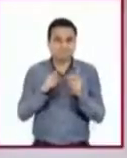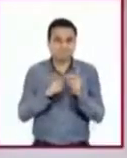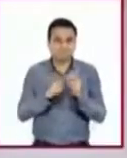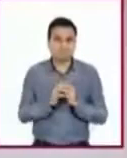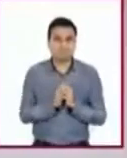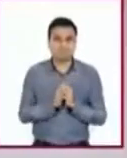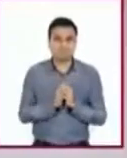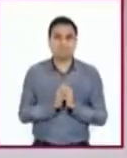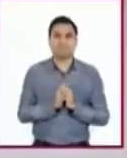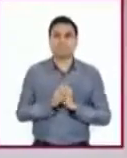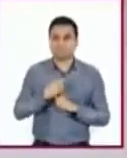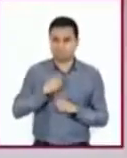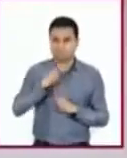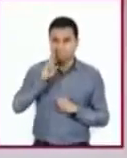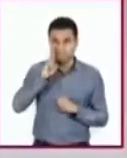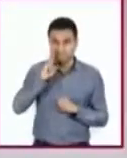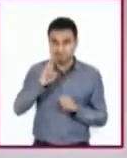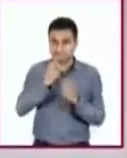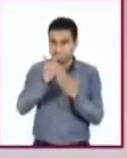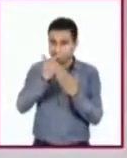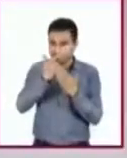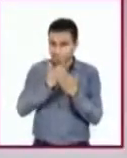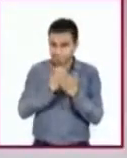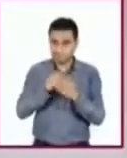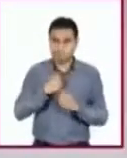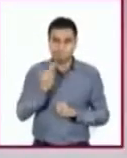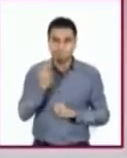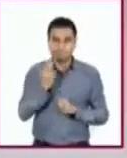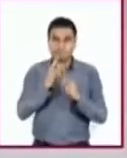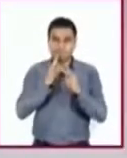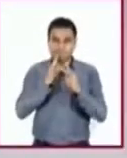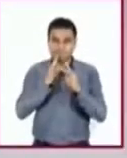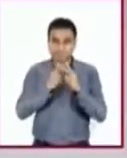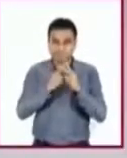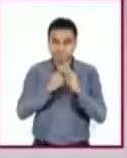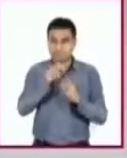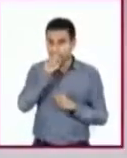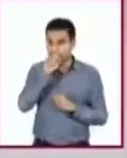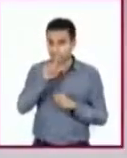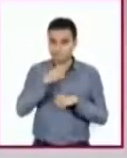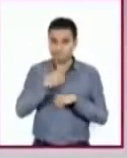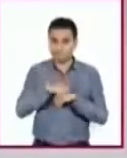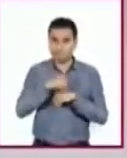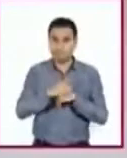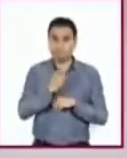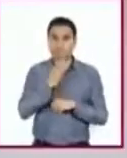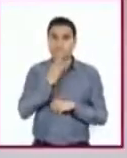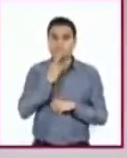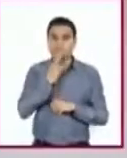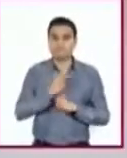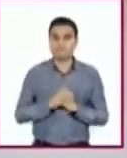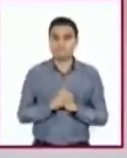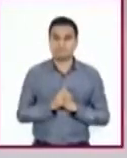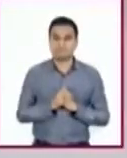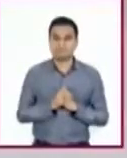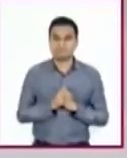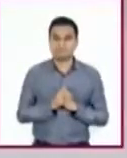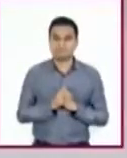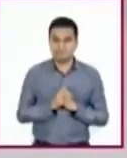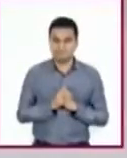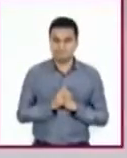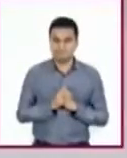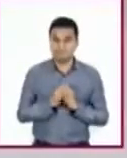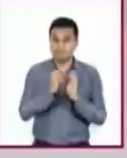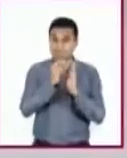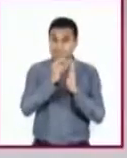Considerando los registros en la tabla, tengo que realizar operaciones con los números decimales positivos y negativos, sin olvidar la